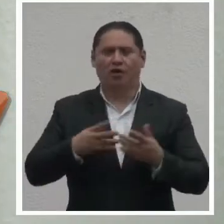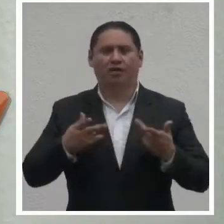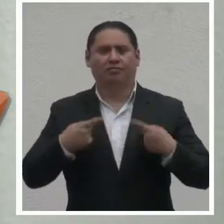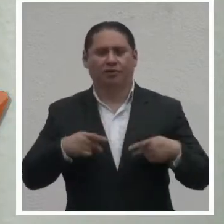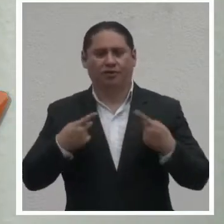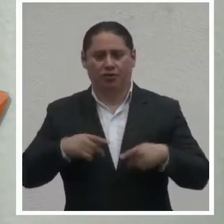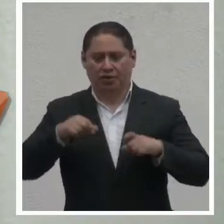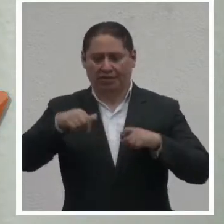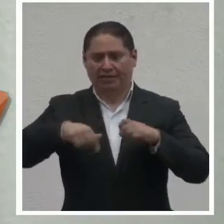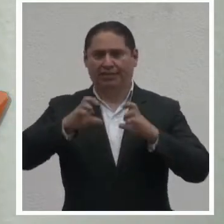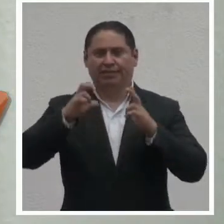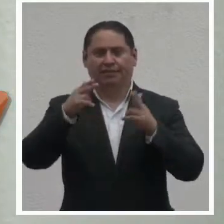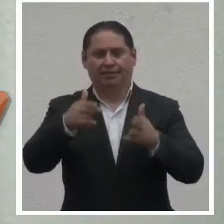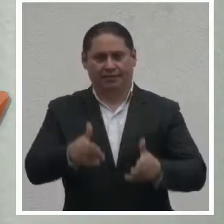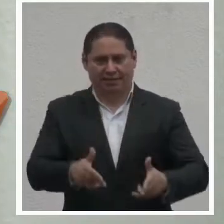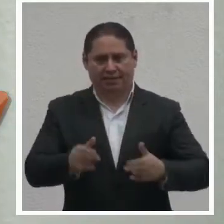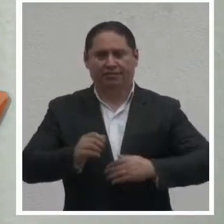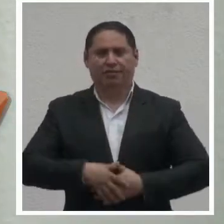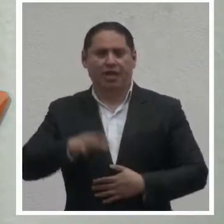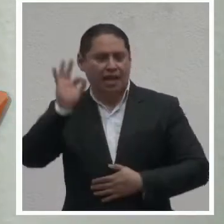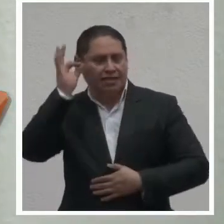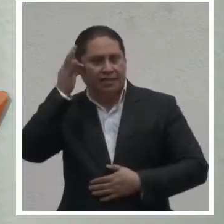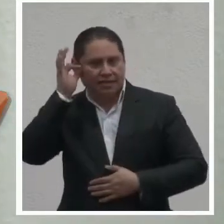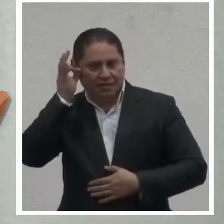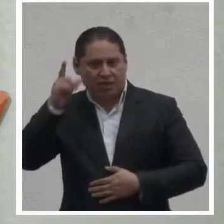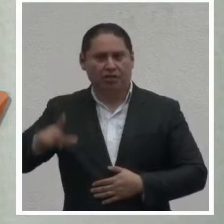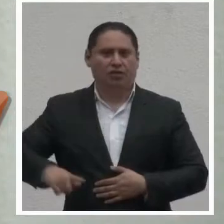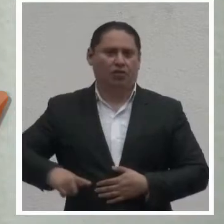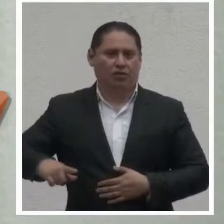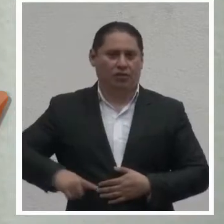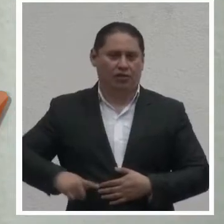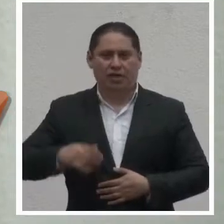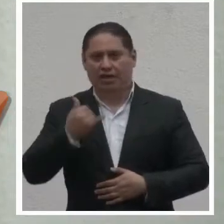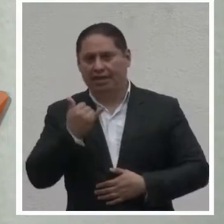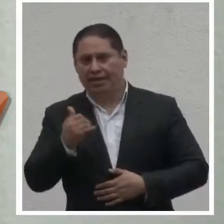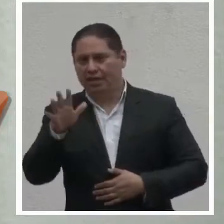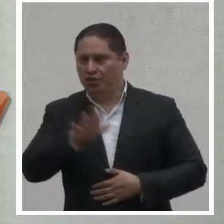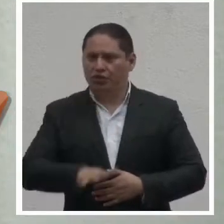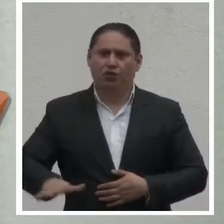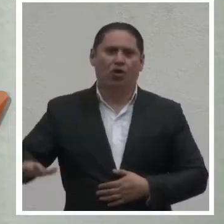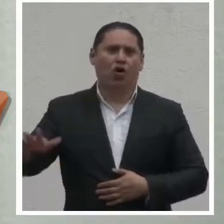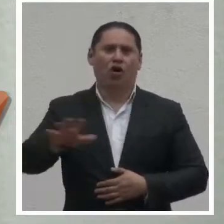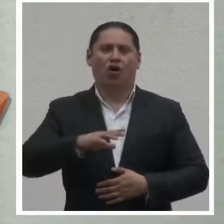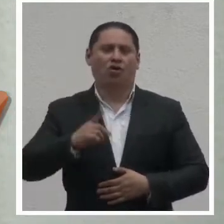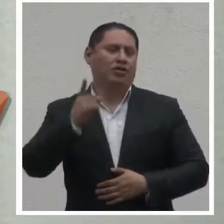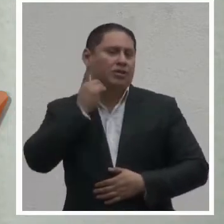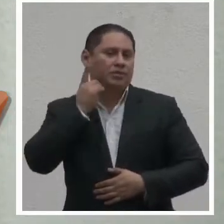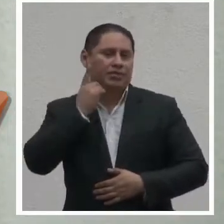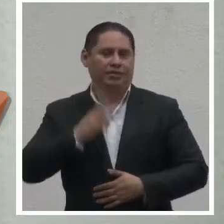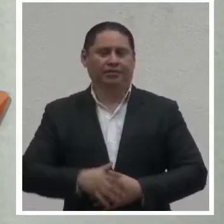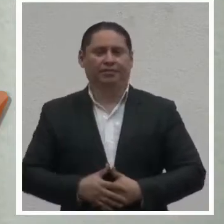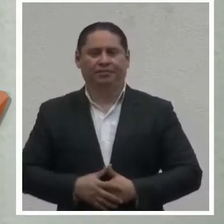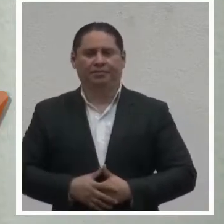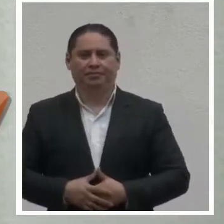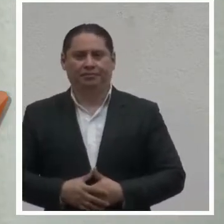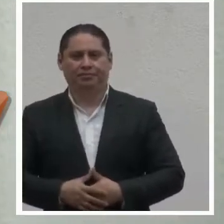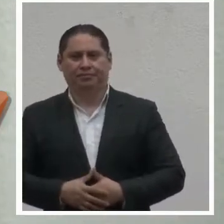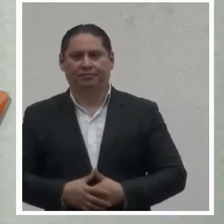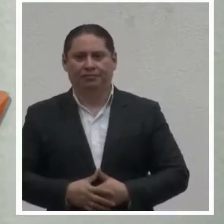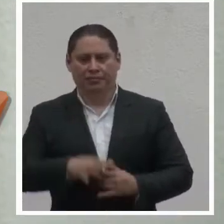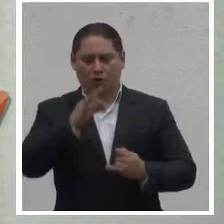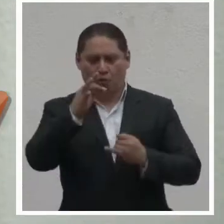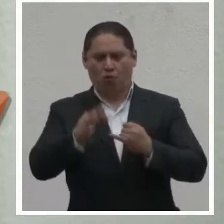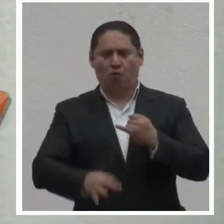los chiapanecos, los servidores públicos y las y los legisladores. Su último